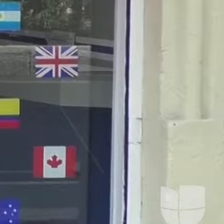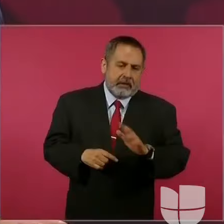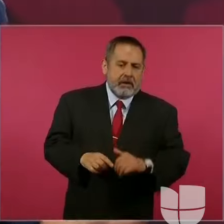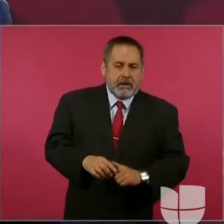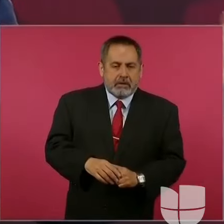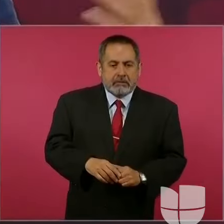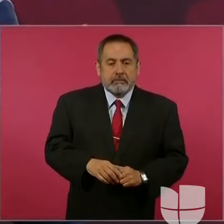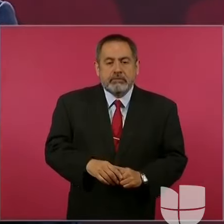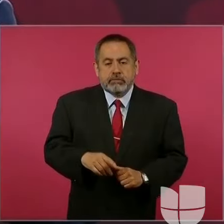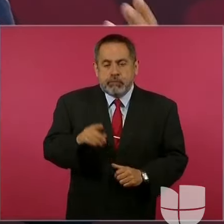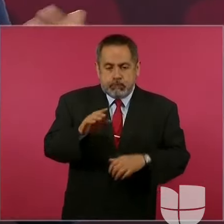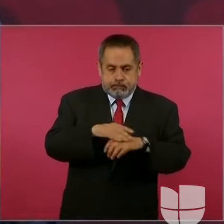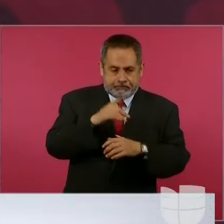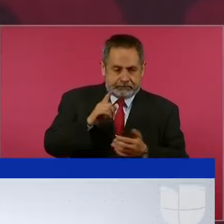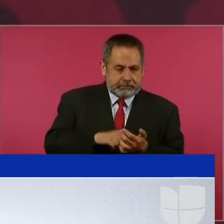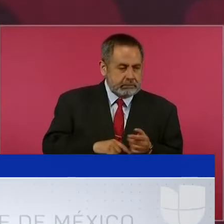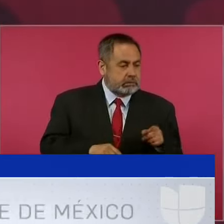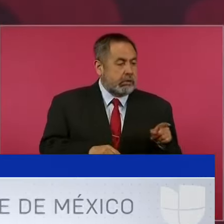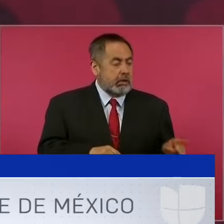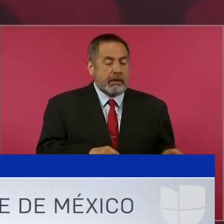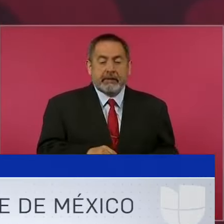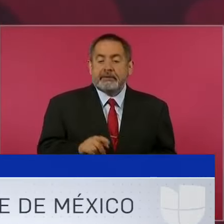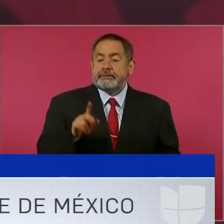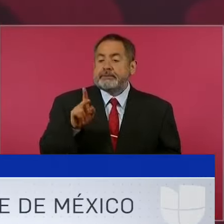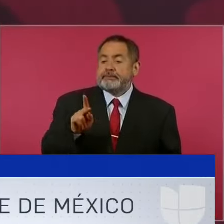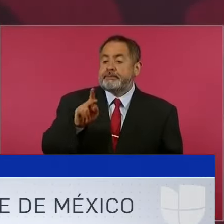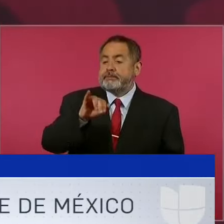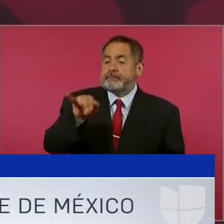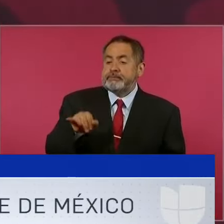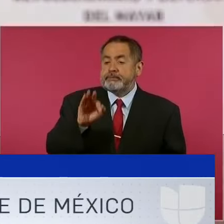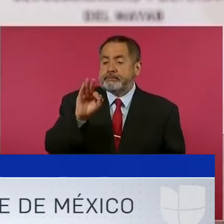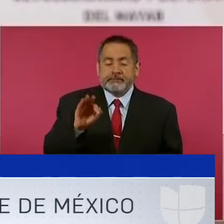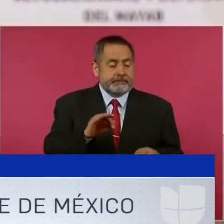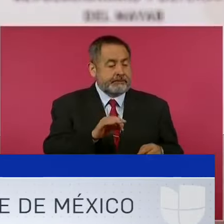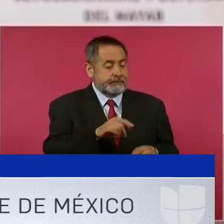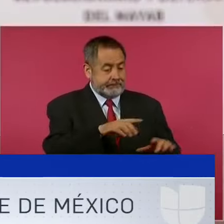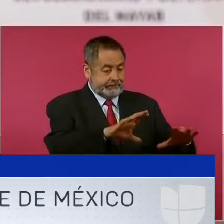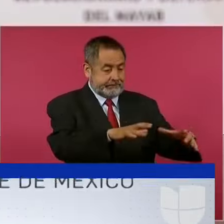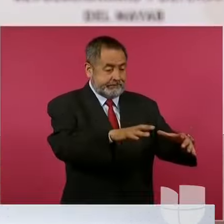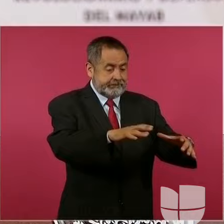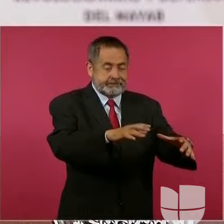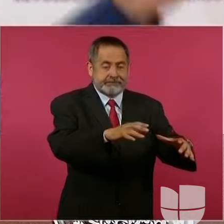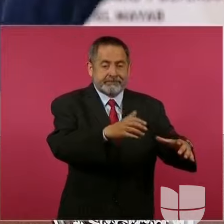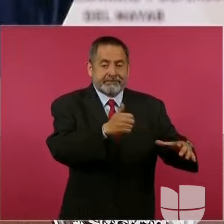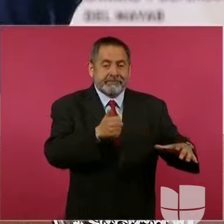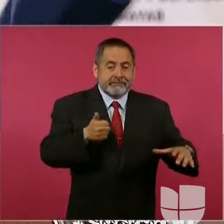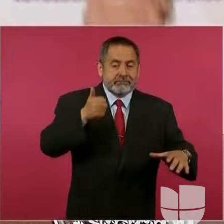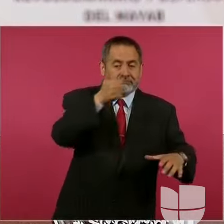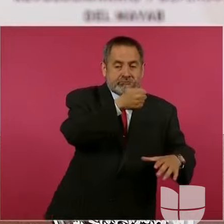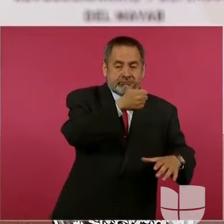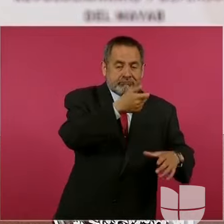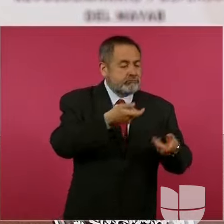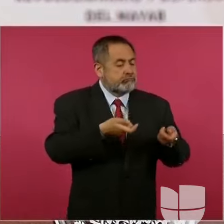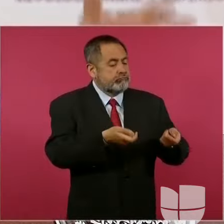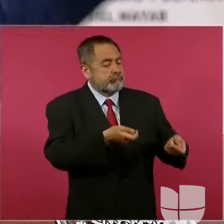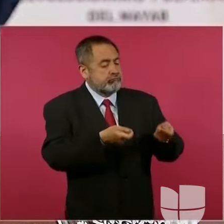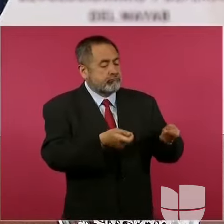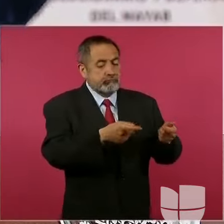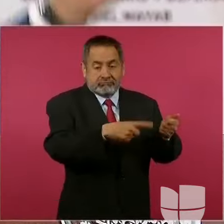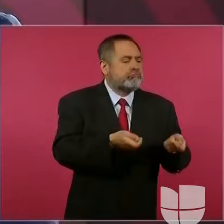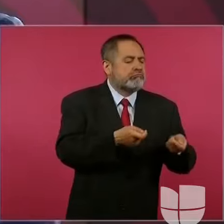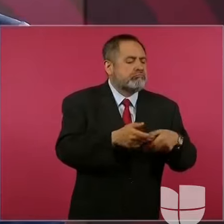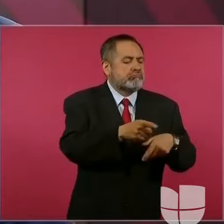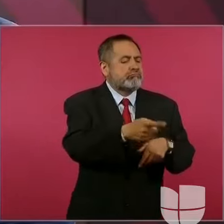financieros. El Poder Judicial está secuestrado, está tomado, está al